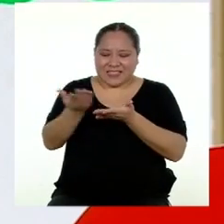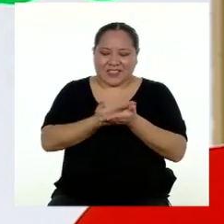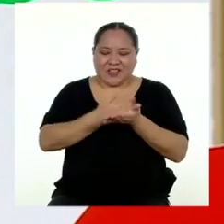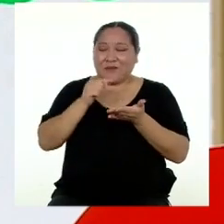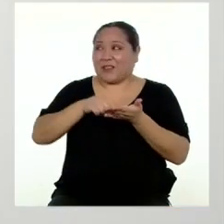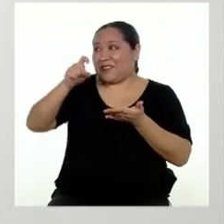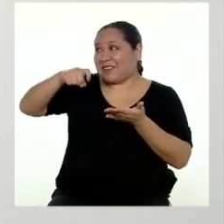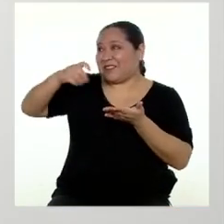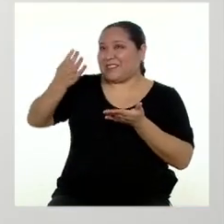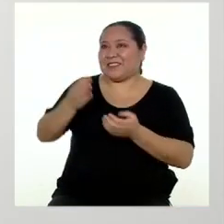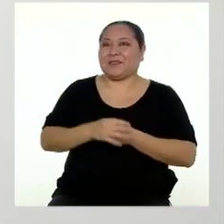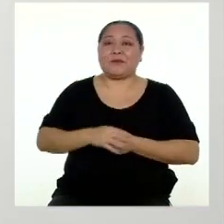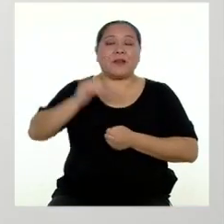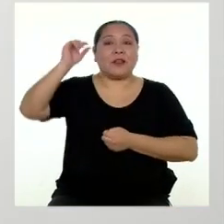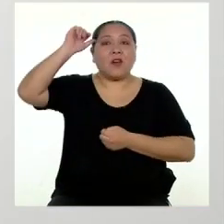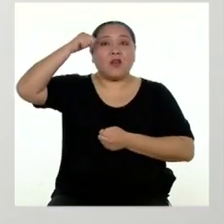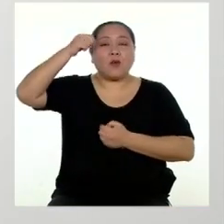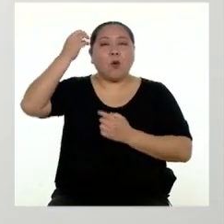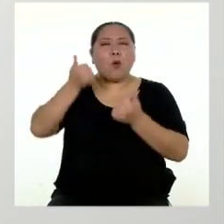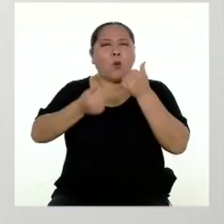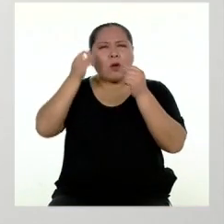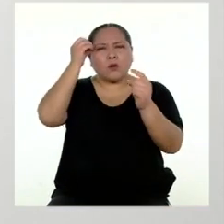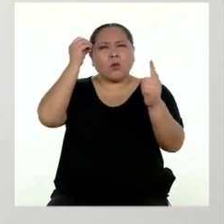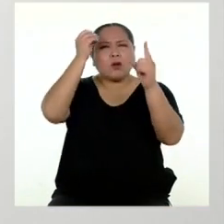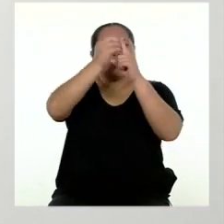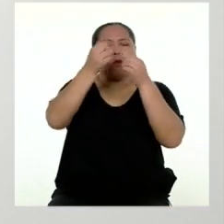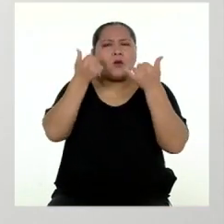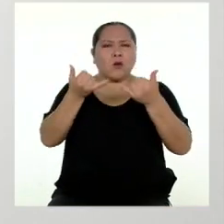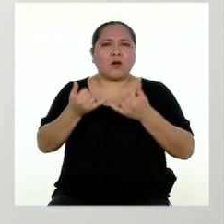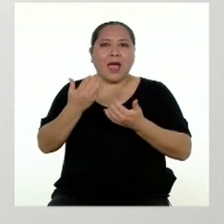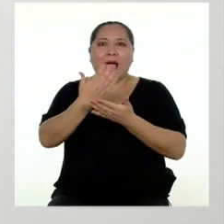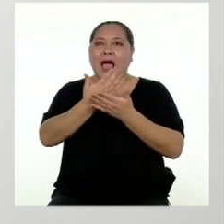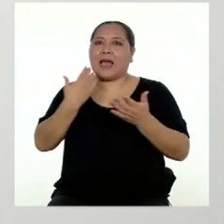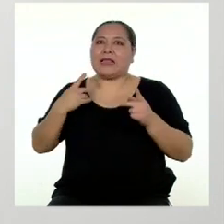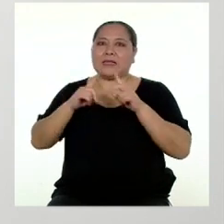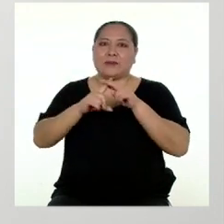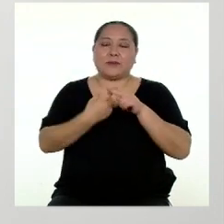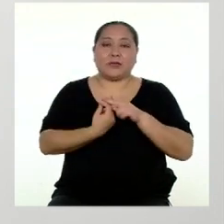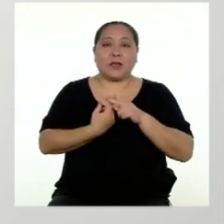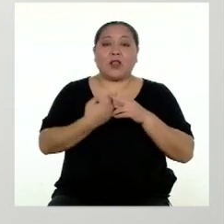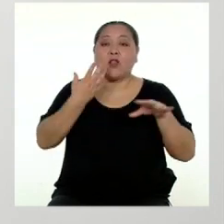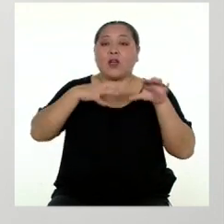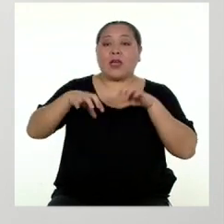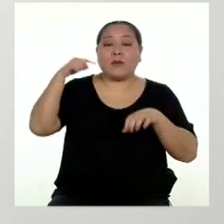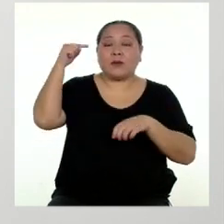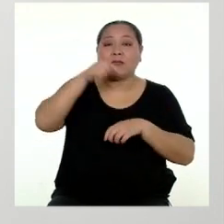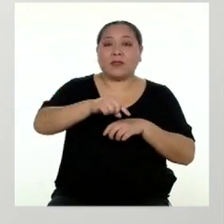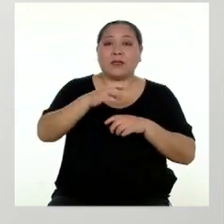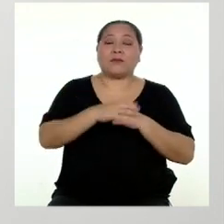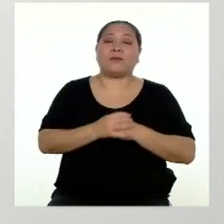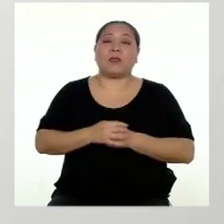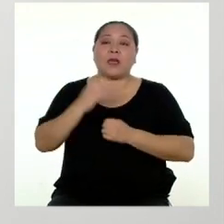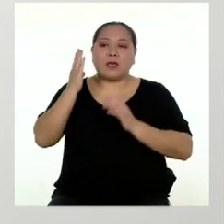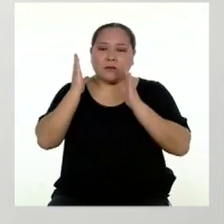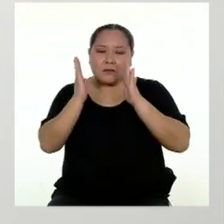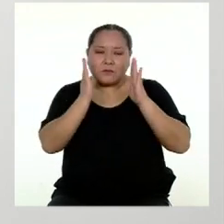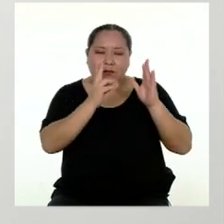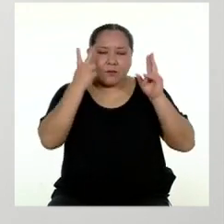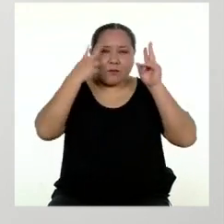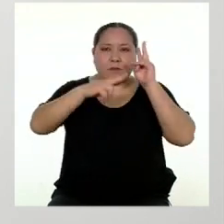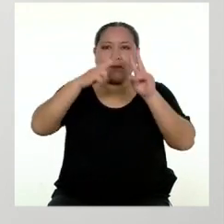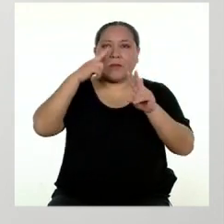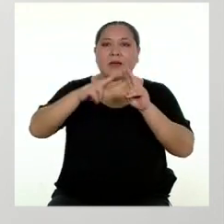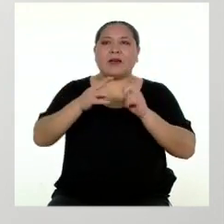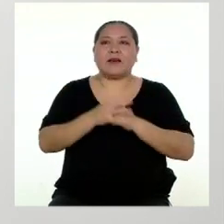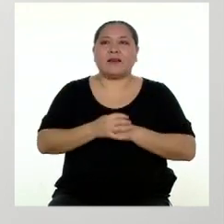lo necesitemos. Recordemos el propósito de hoy antes de empezar. Lo que haremos en esa sesión es reconocer los elementos y